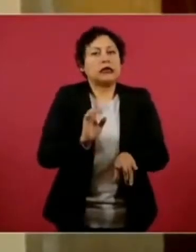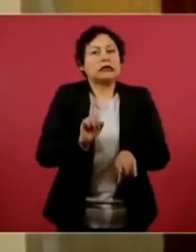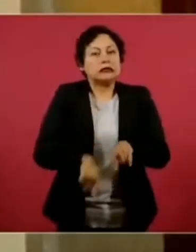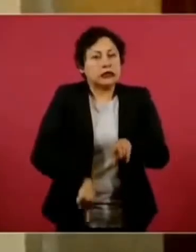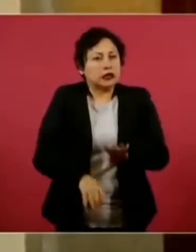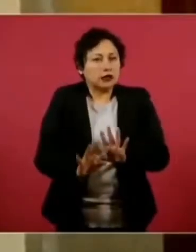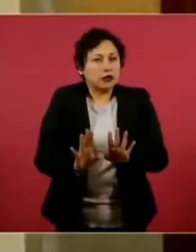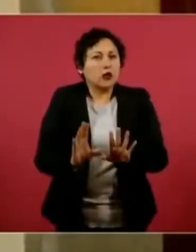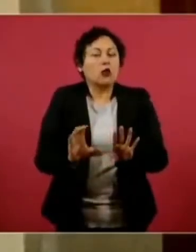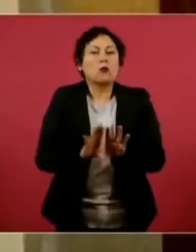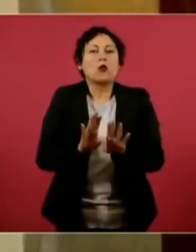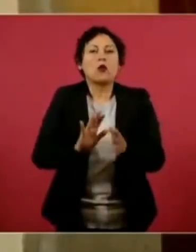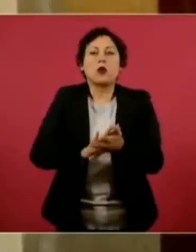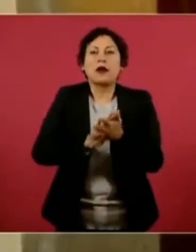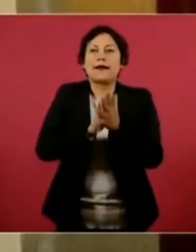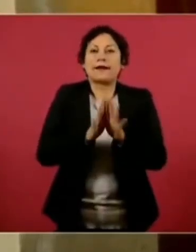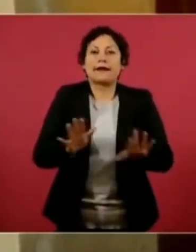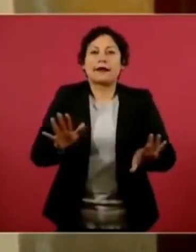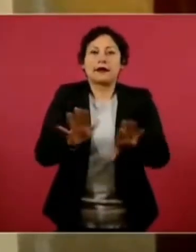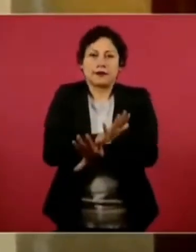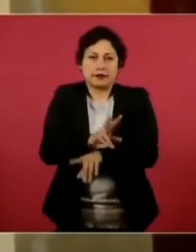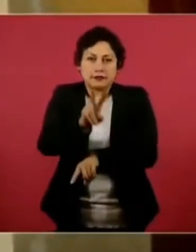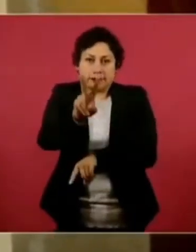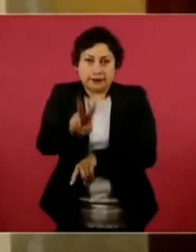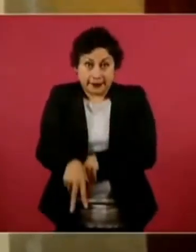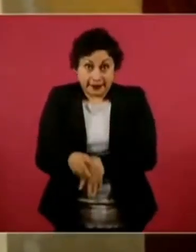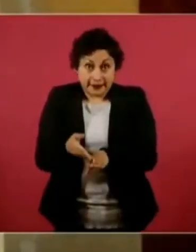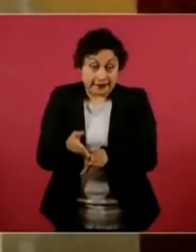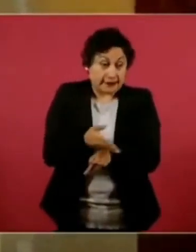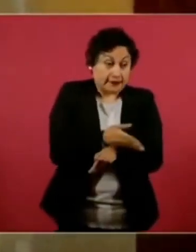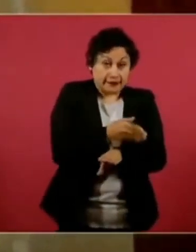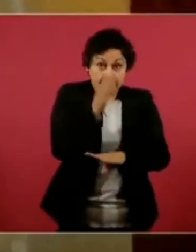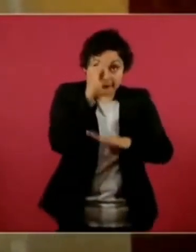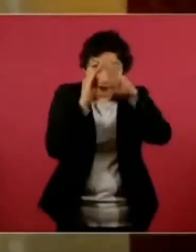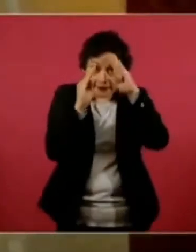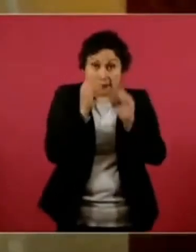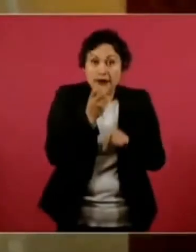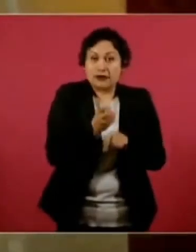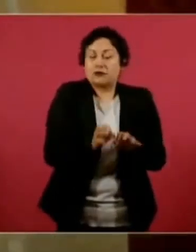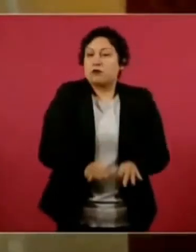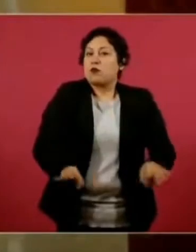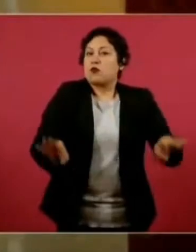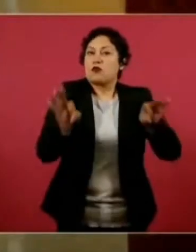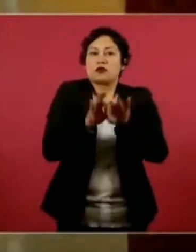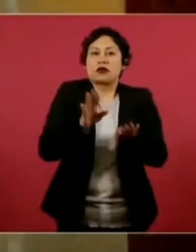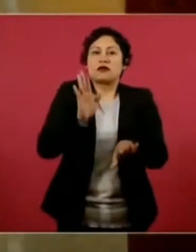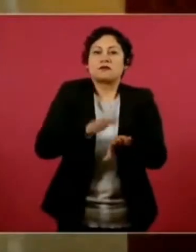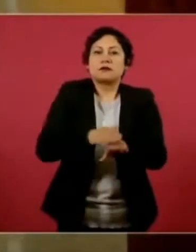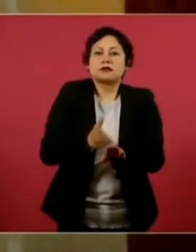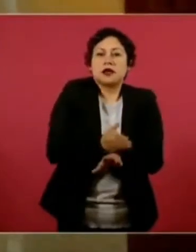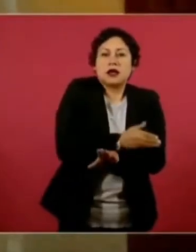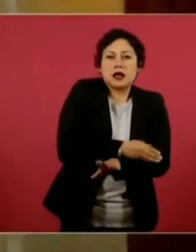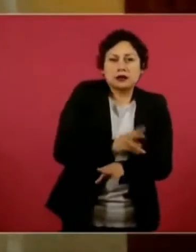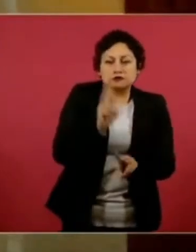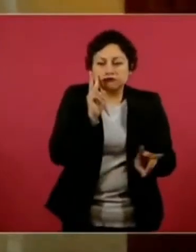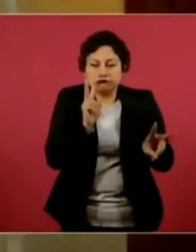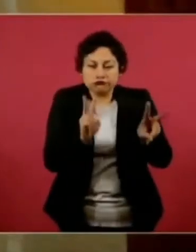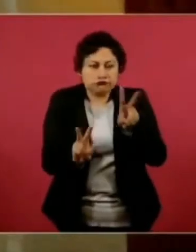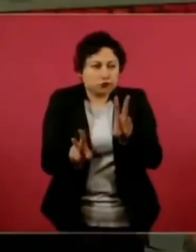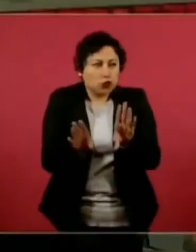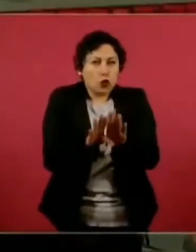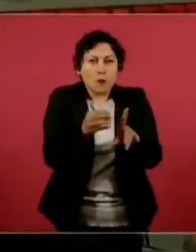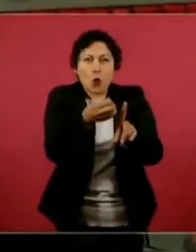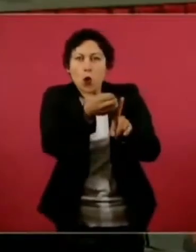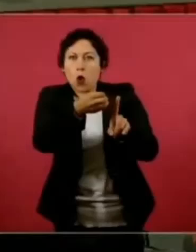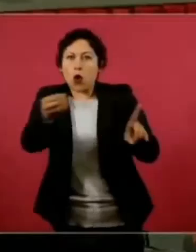La planeación es ir un paso adelante, es poder tener la previsión de cuál es el crecimiento ordenado de la red y dónde es que